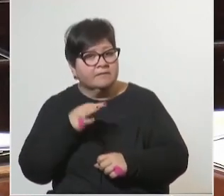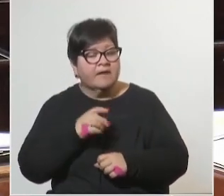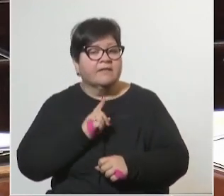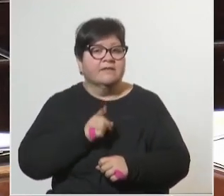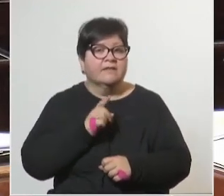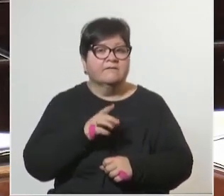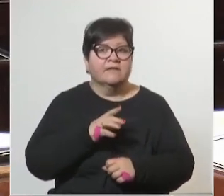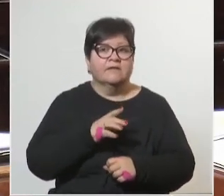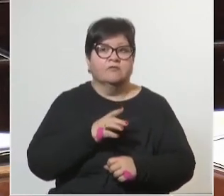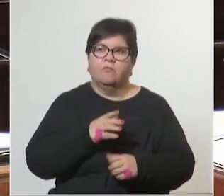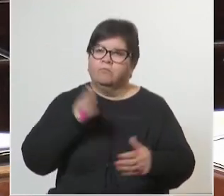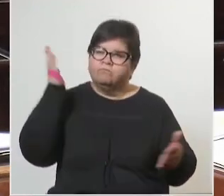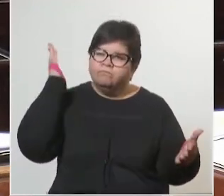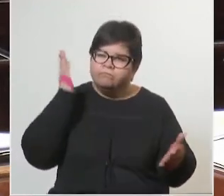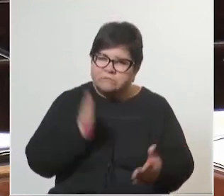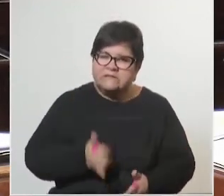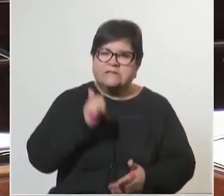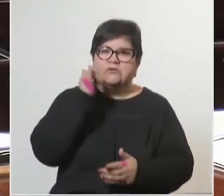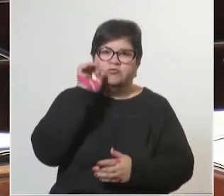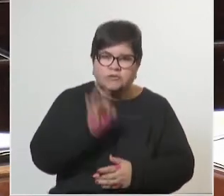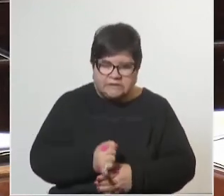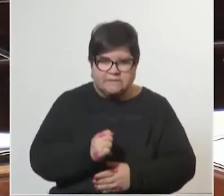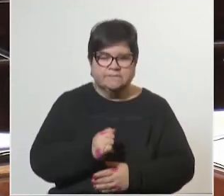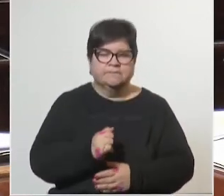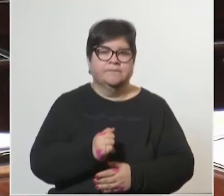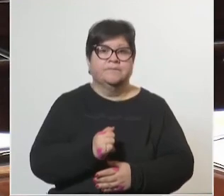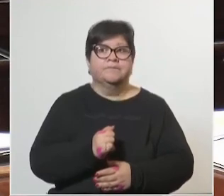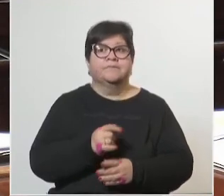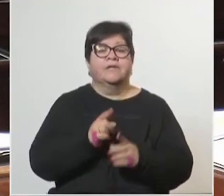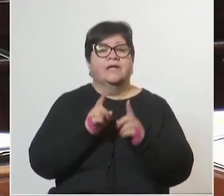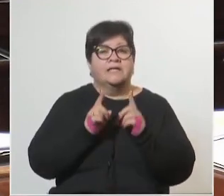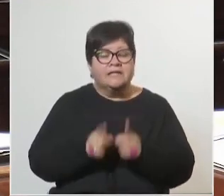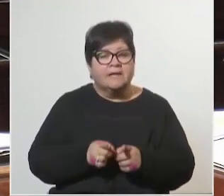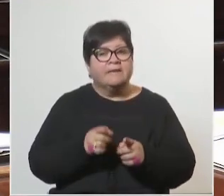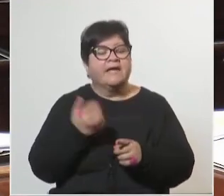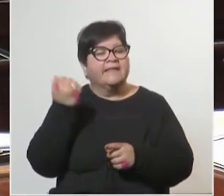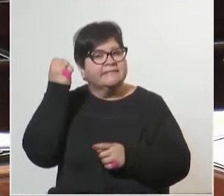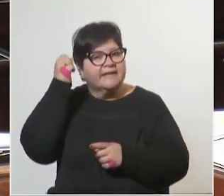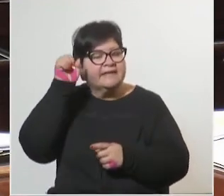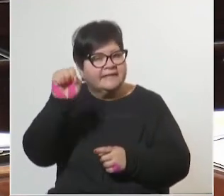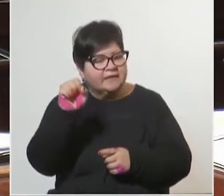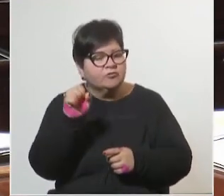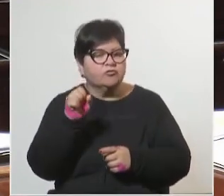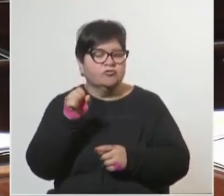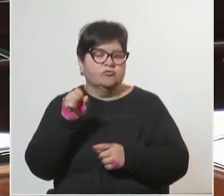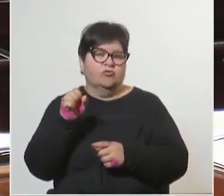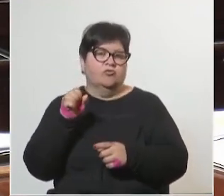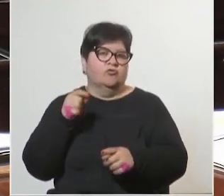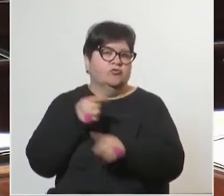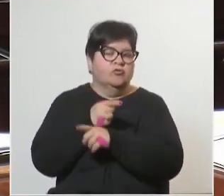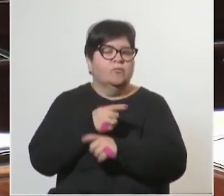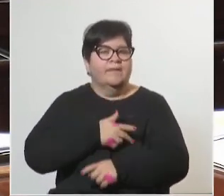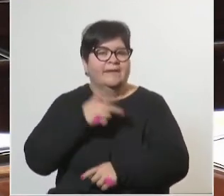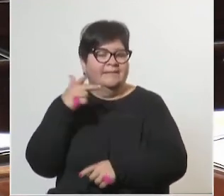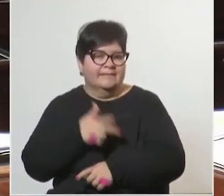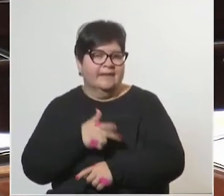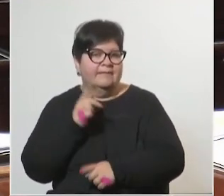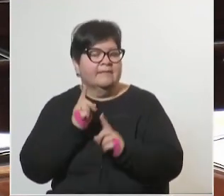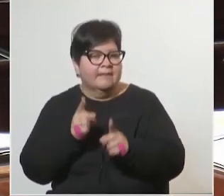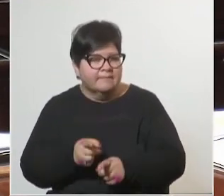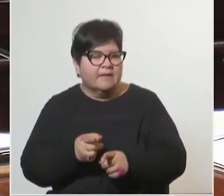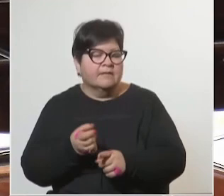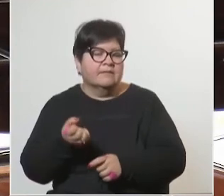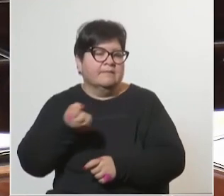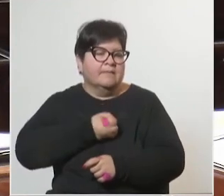a rajatabla, incluso con relación a los delitos de lesa humanidad y de genocidio. Más allá del estupendo informe que